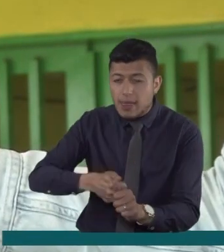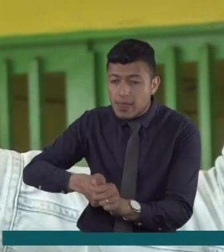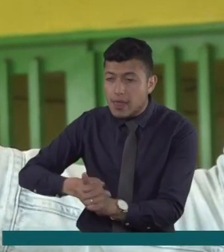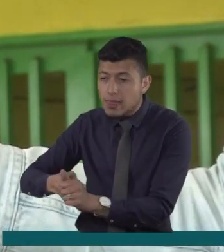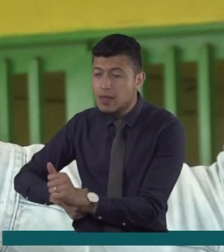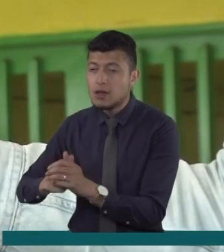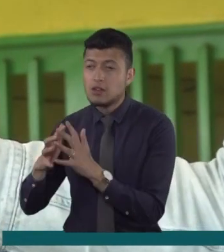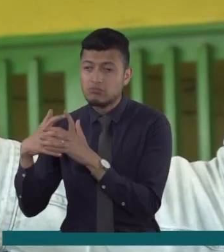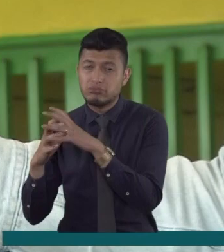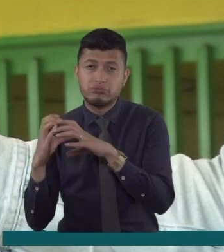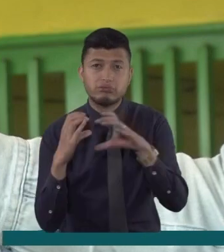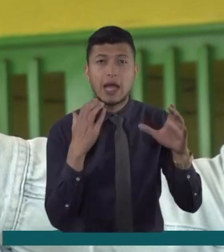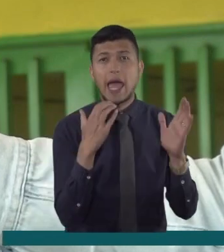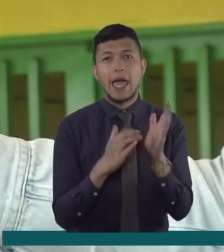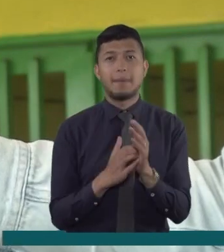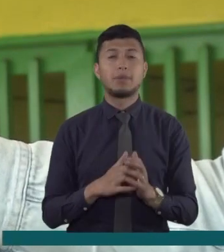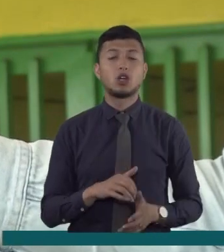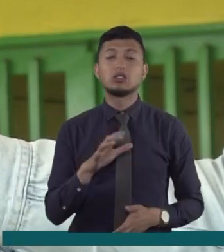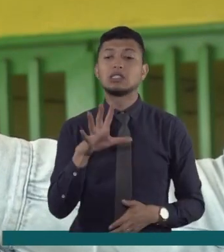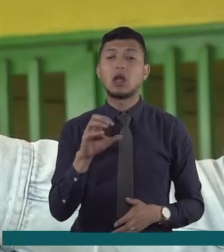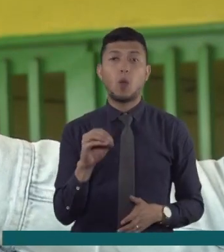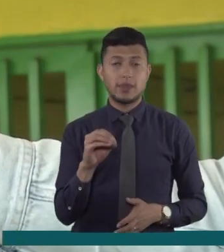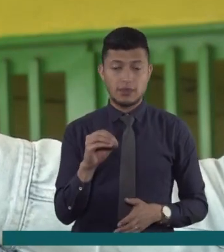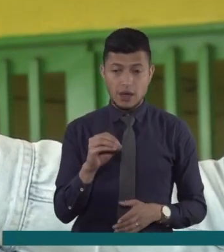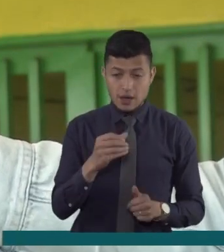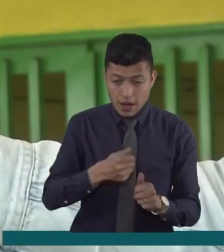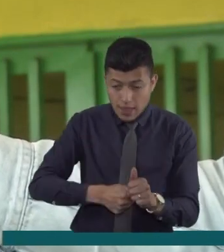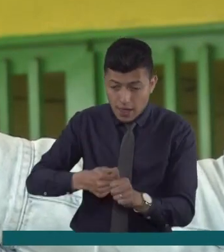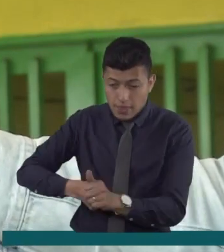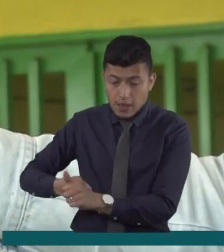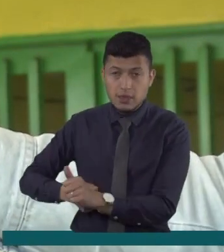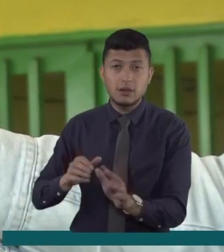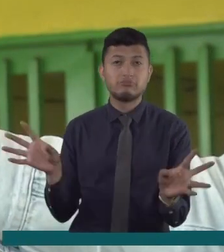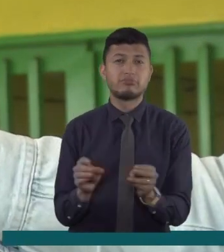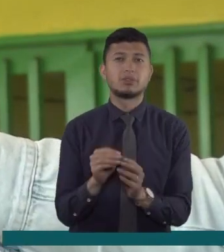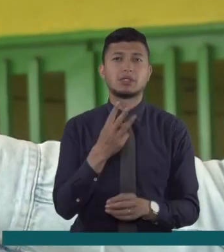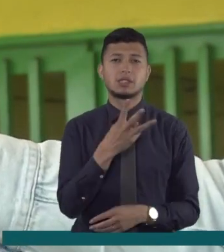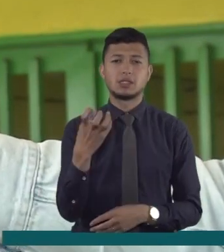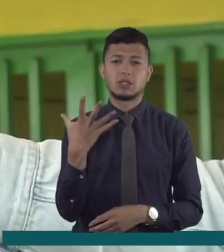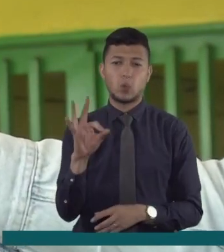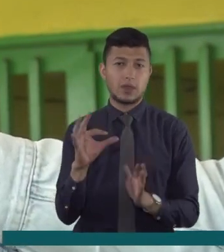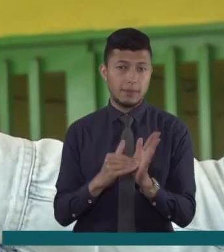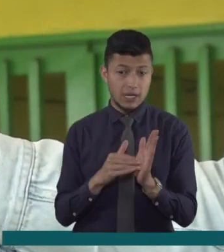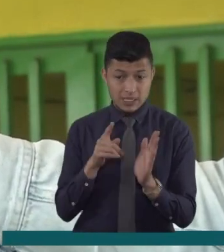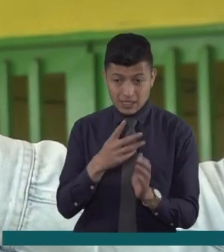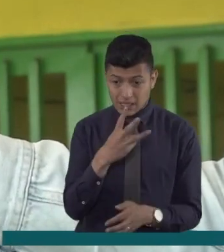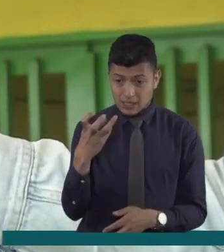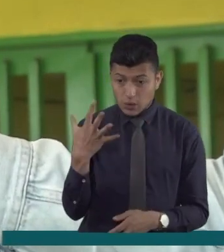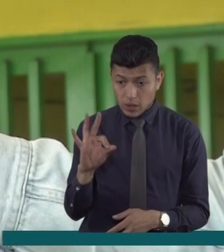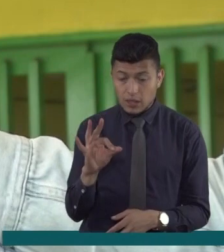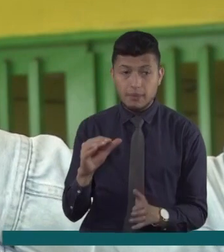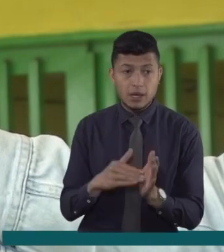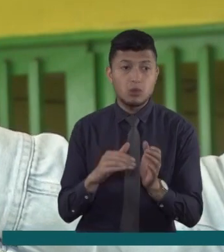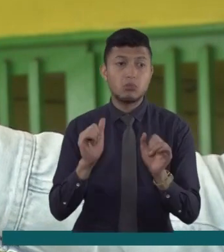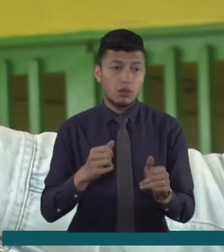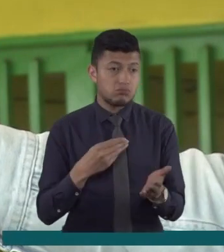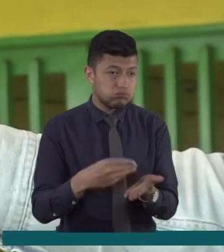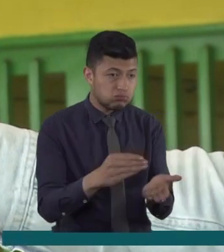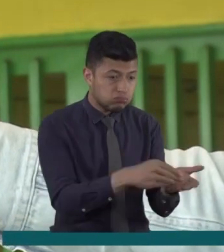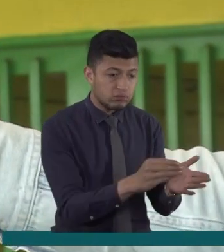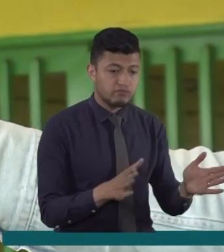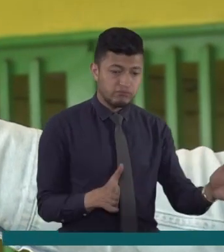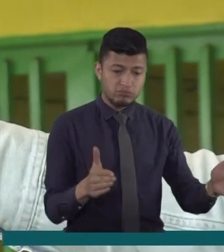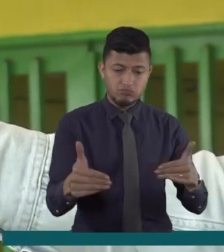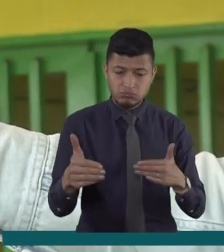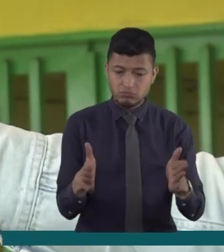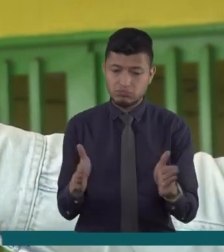3000 pesos o sea si son 50 unidades a 3000 pesos son 150 mil pesos esos 150.000 sirven para otras 34 unidades unidades